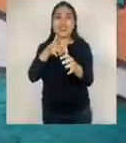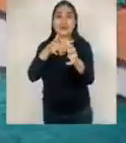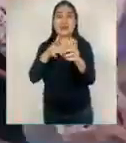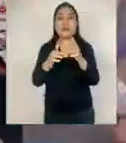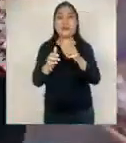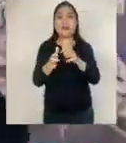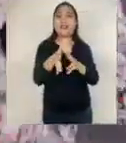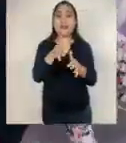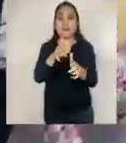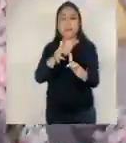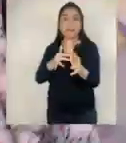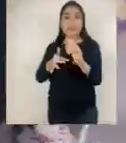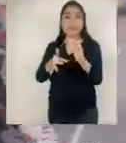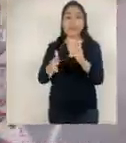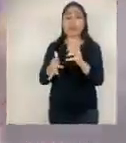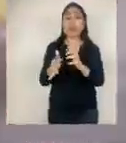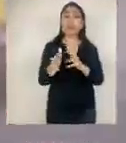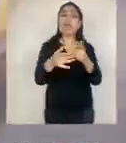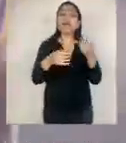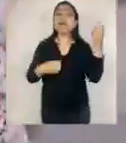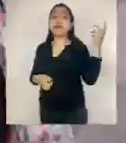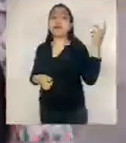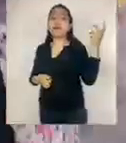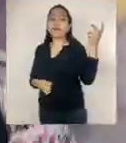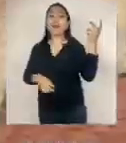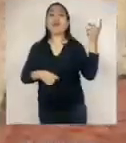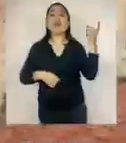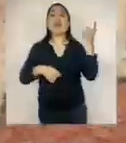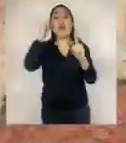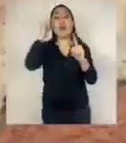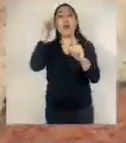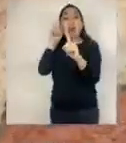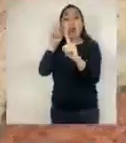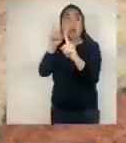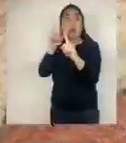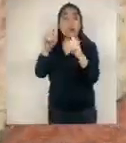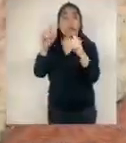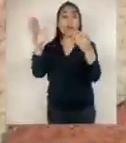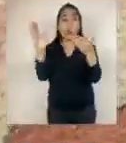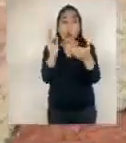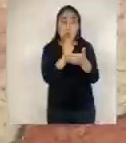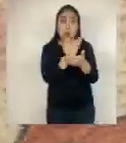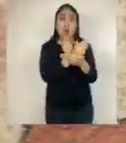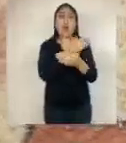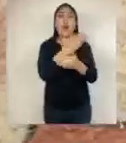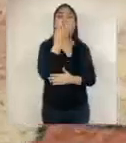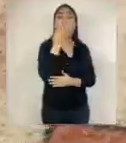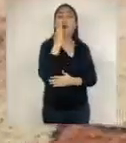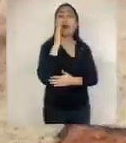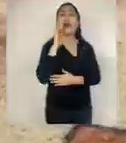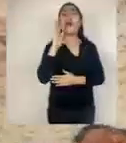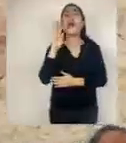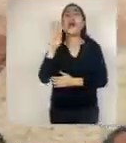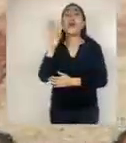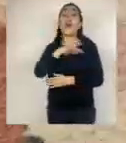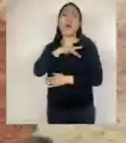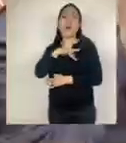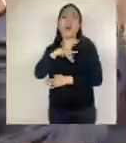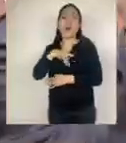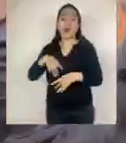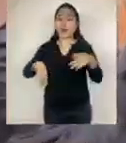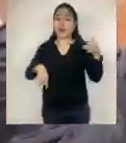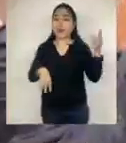ganadores del concurso. Dando la información. El concurso. Pero es que estaba, yo pensé que... ¿Desde cuándo tuvimos esa información?